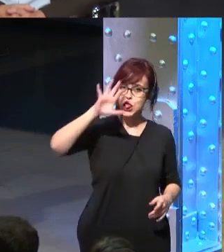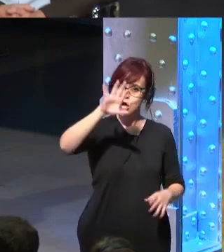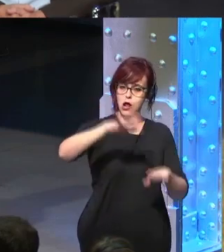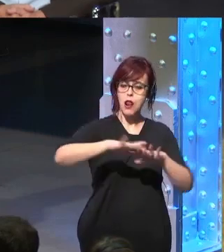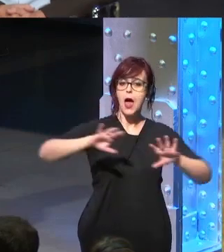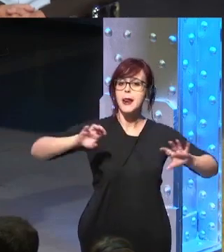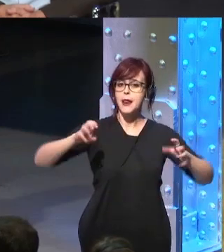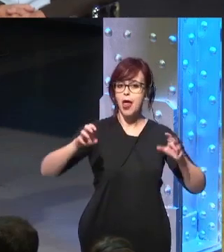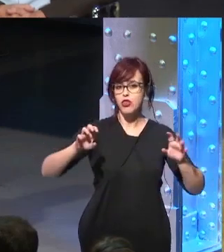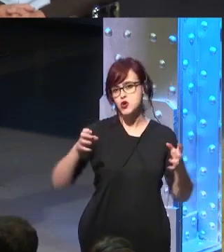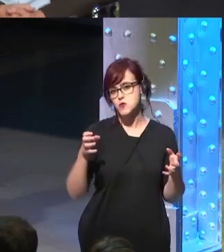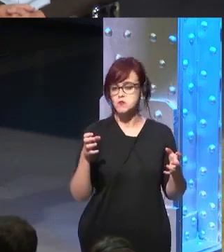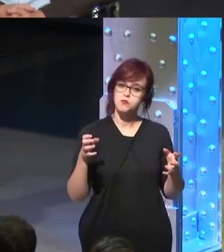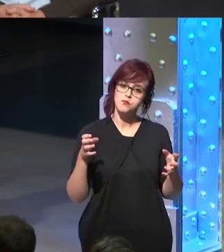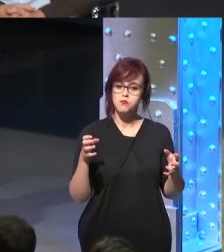es